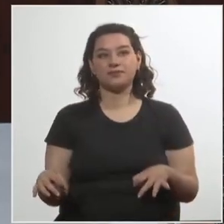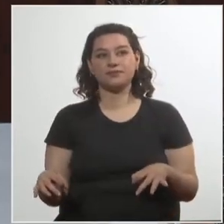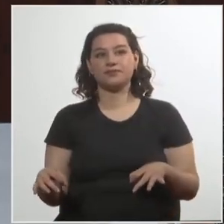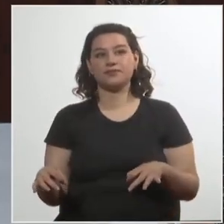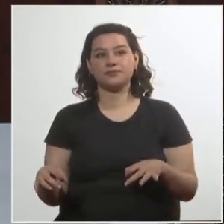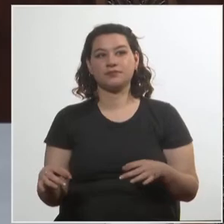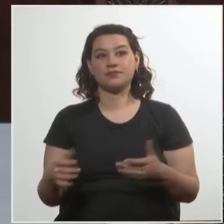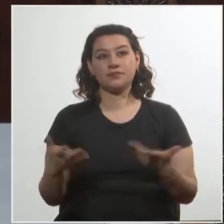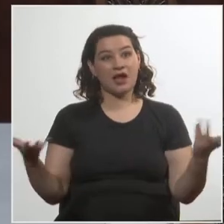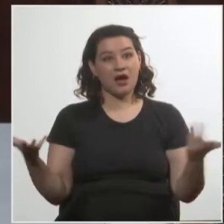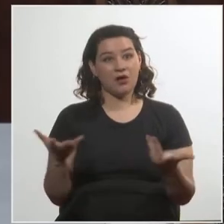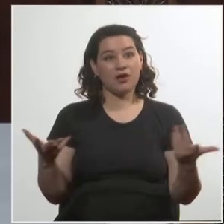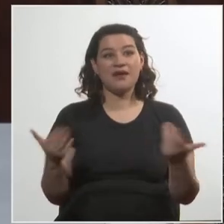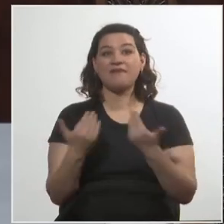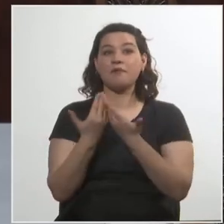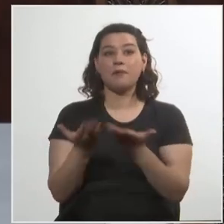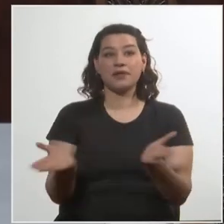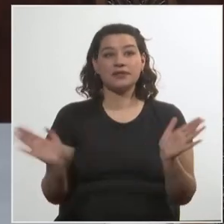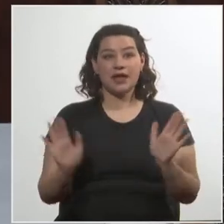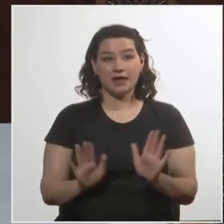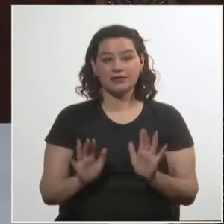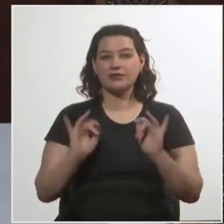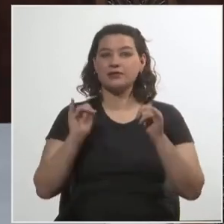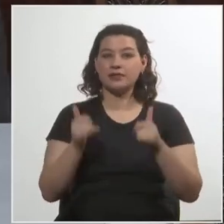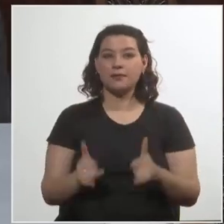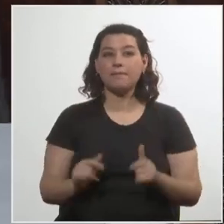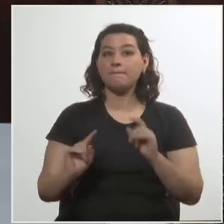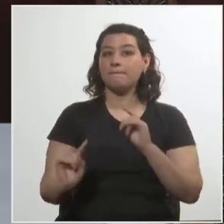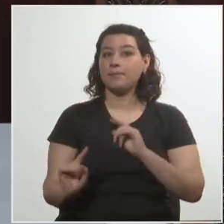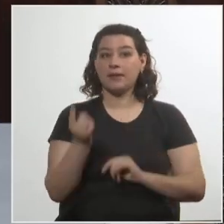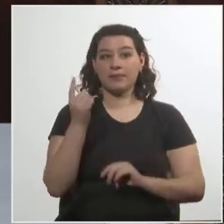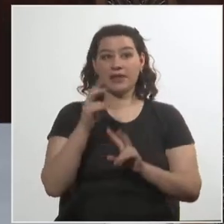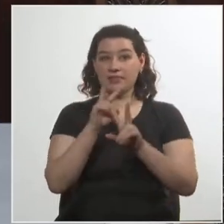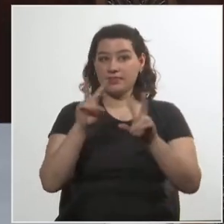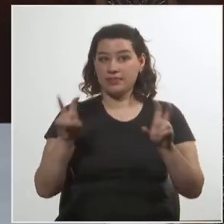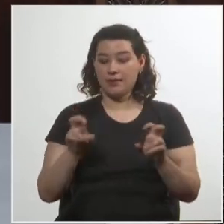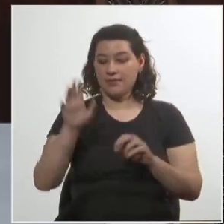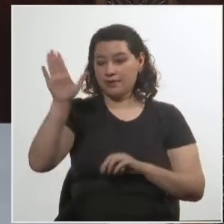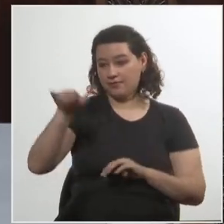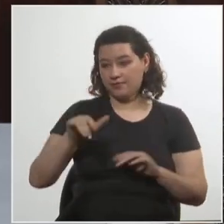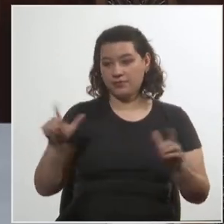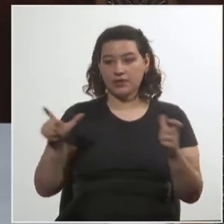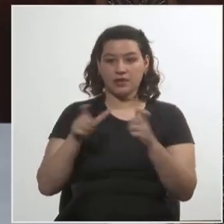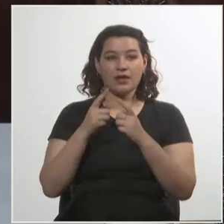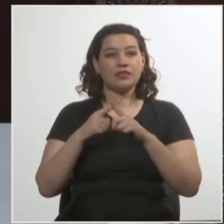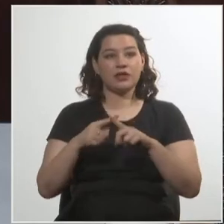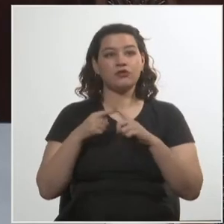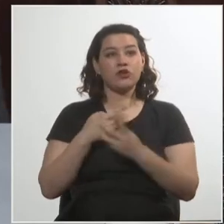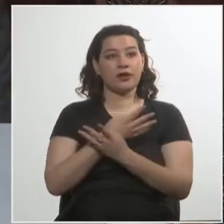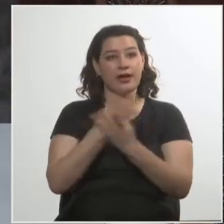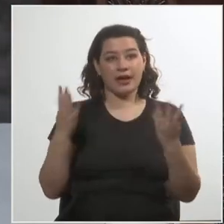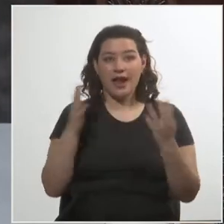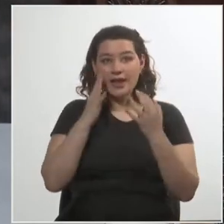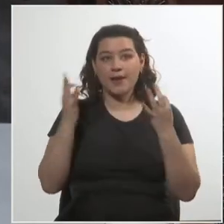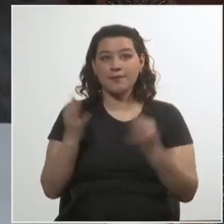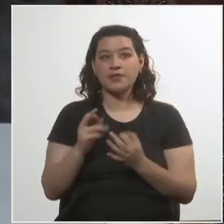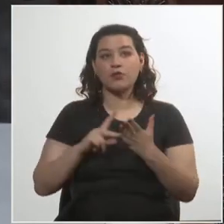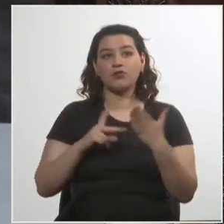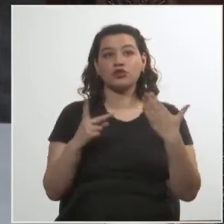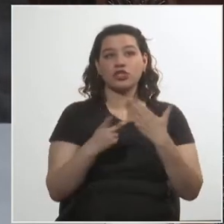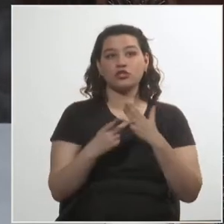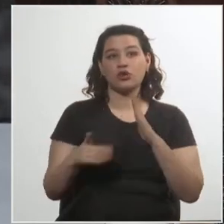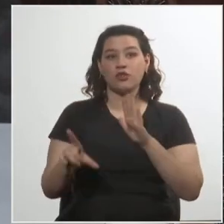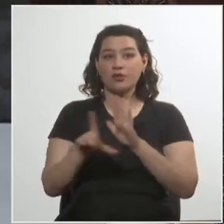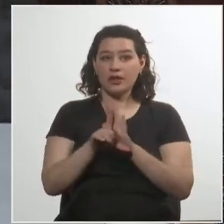vamos a iniciar Entonces ahora sí con el primer punto del orden del día discusión general y particular de un proyecto